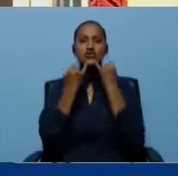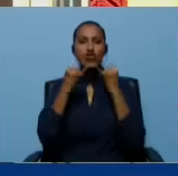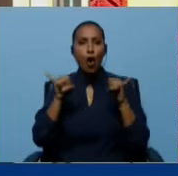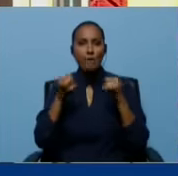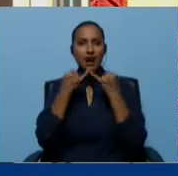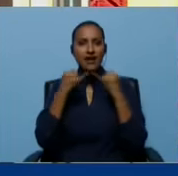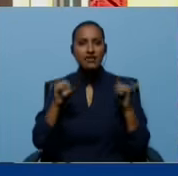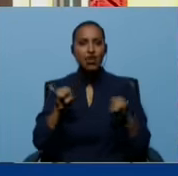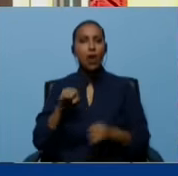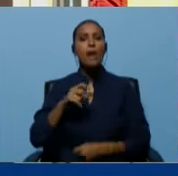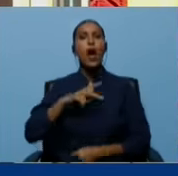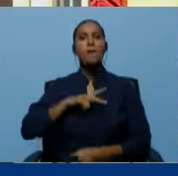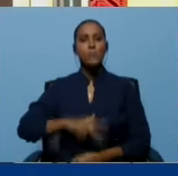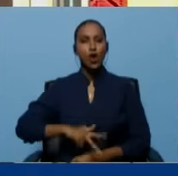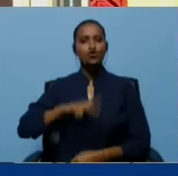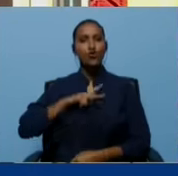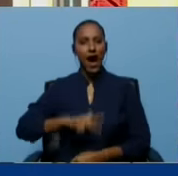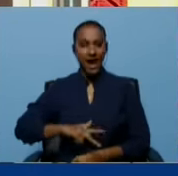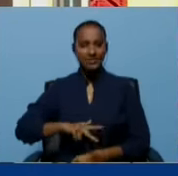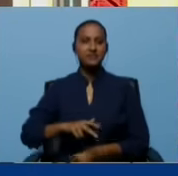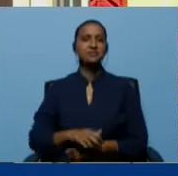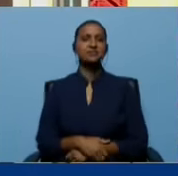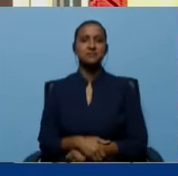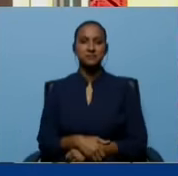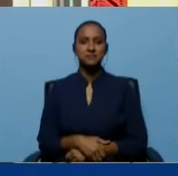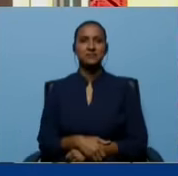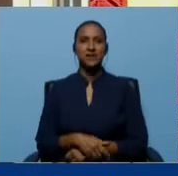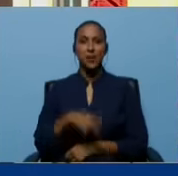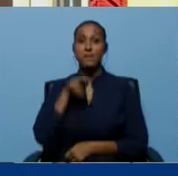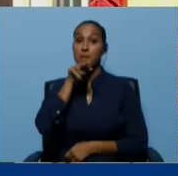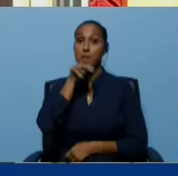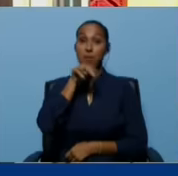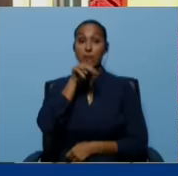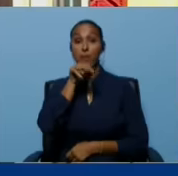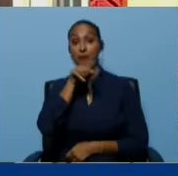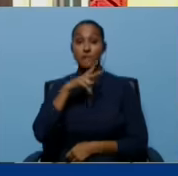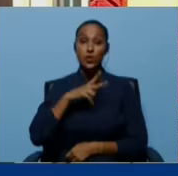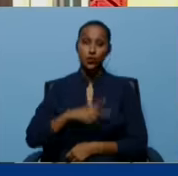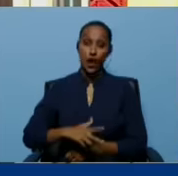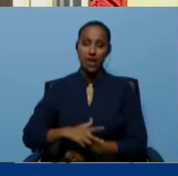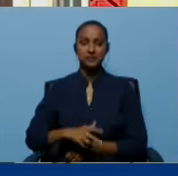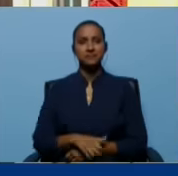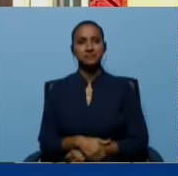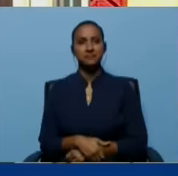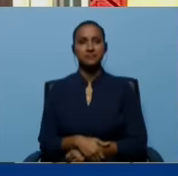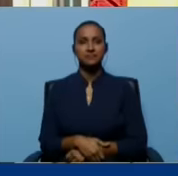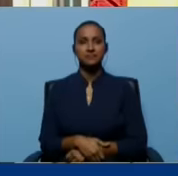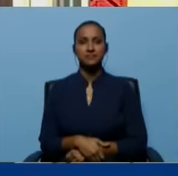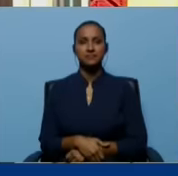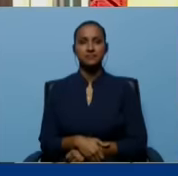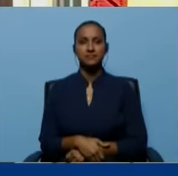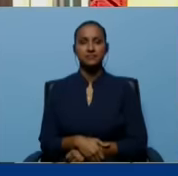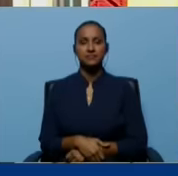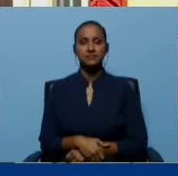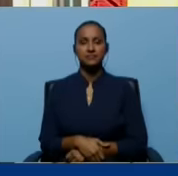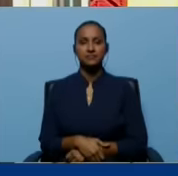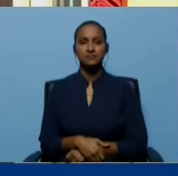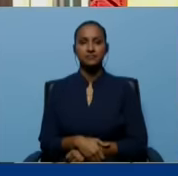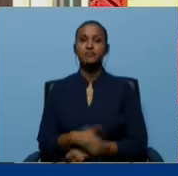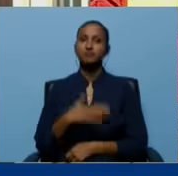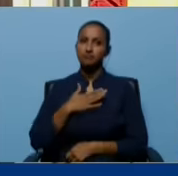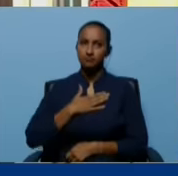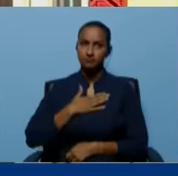Igualmente, esto en el equipo económico, ¿verdad? Un equipo donde ratifico a los